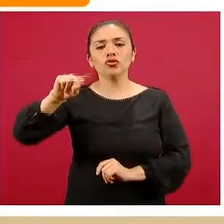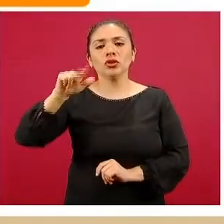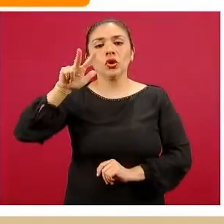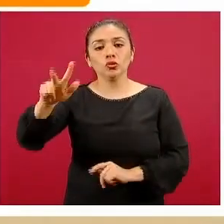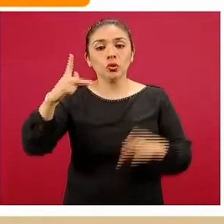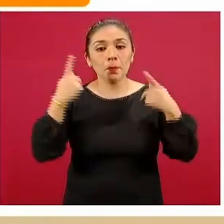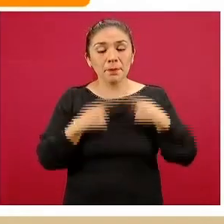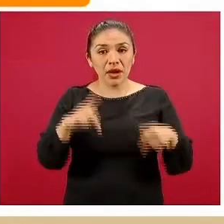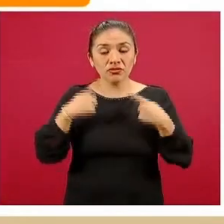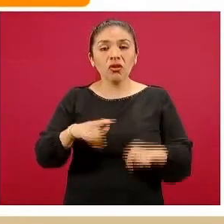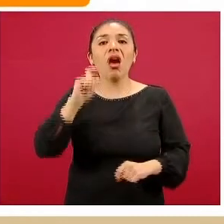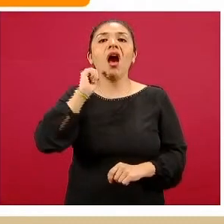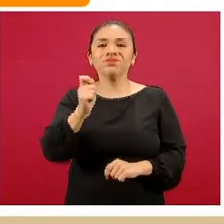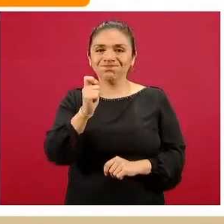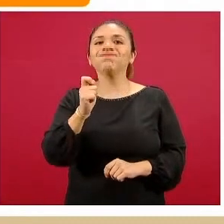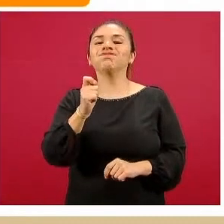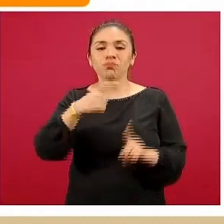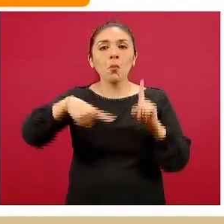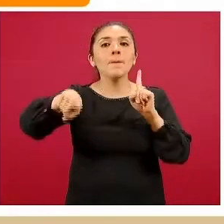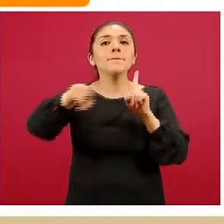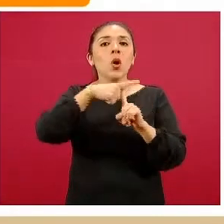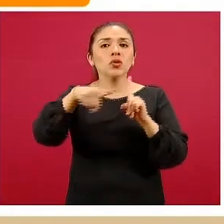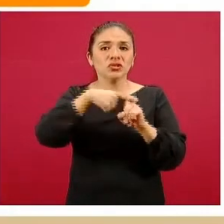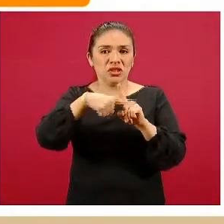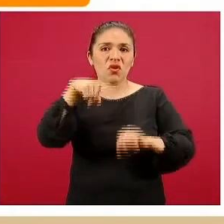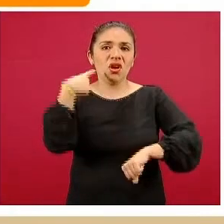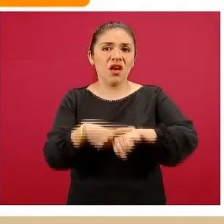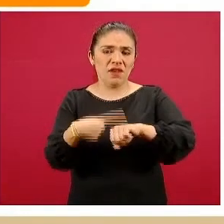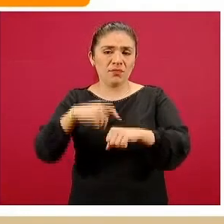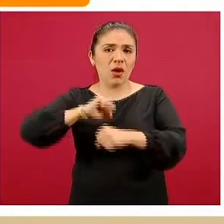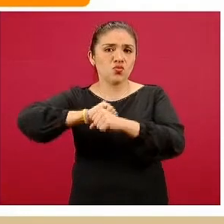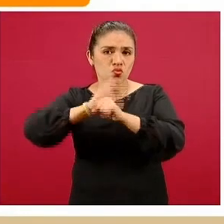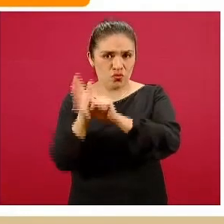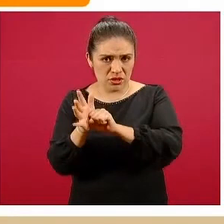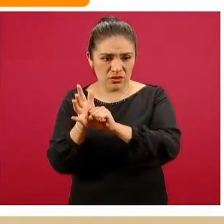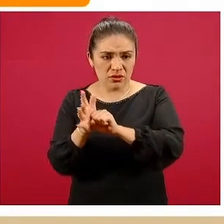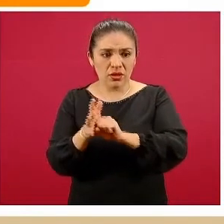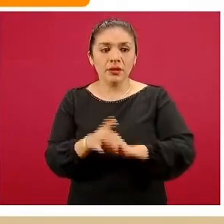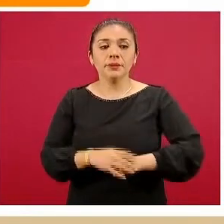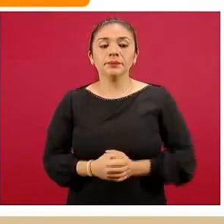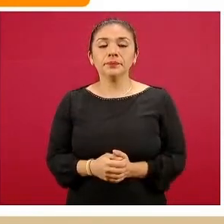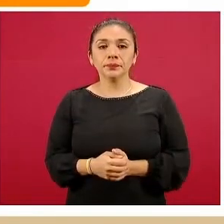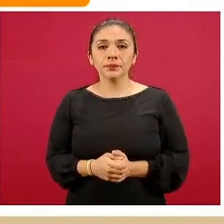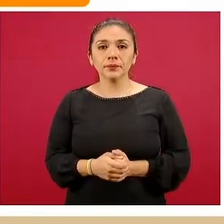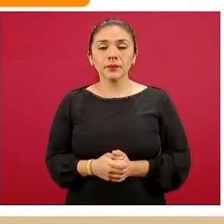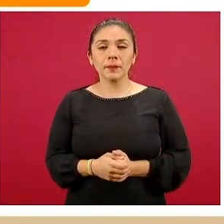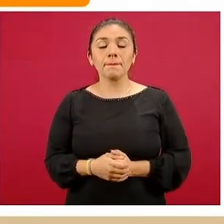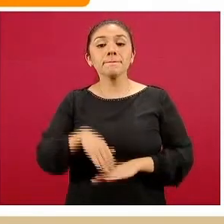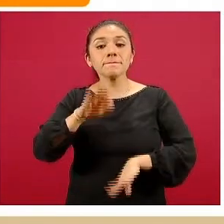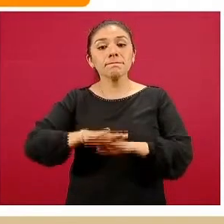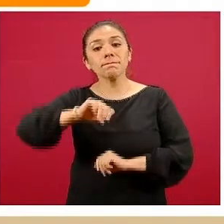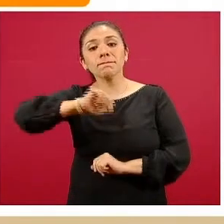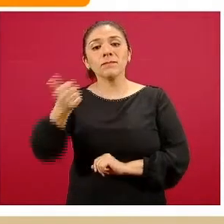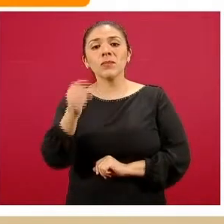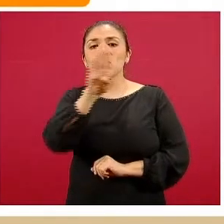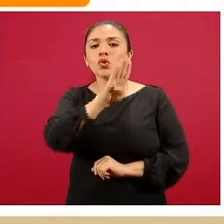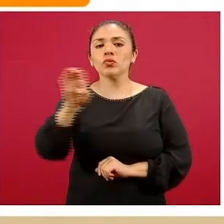799.188 fueron casos confirmados a COVID-19 y